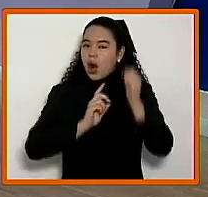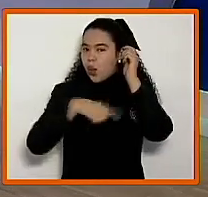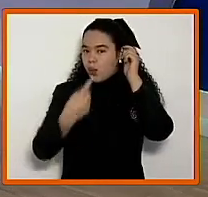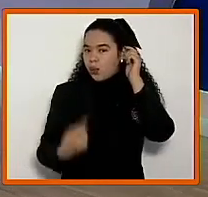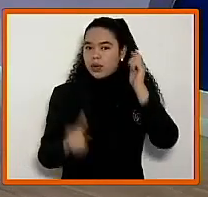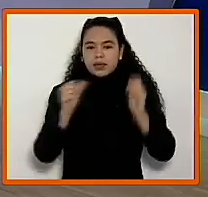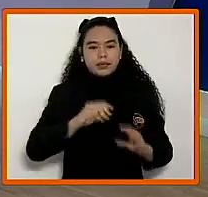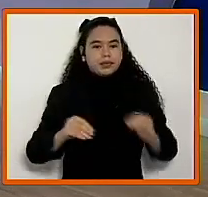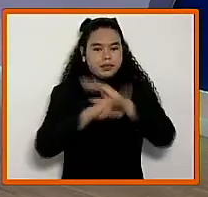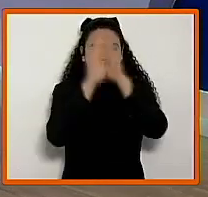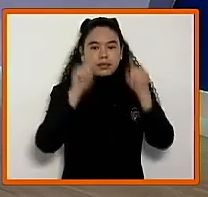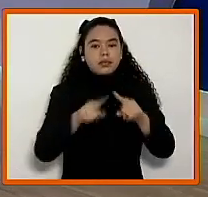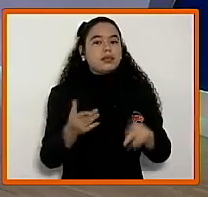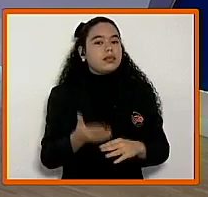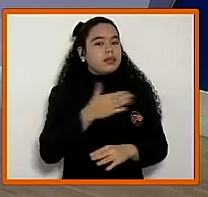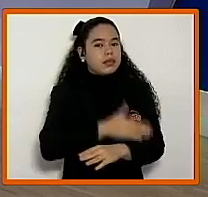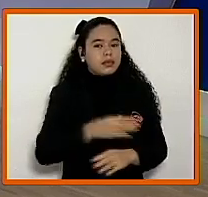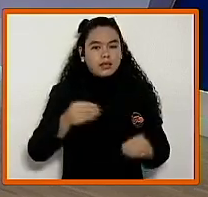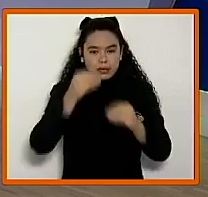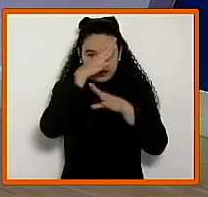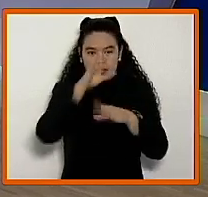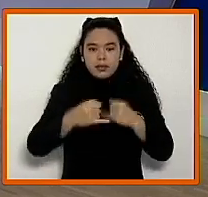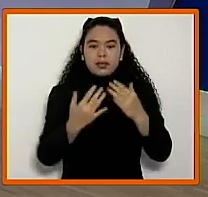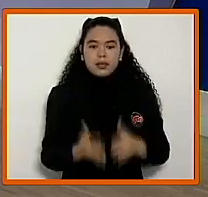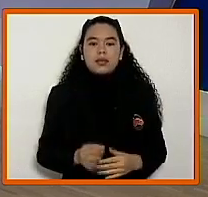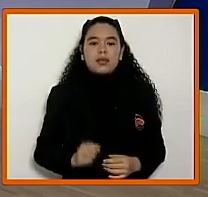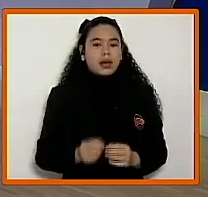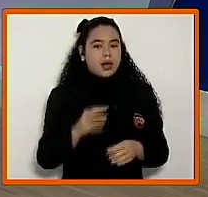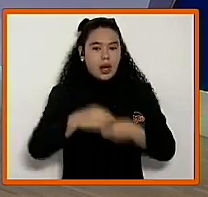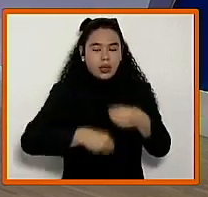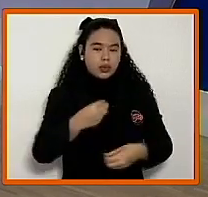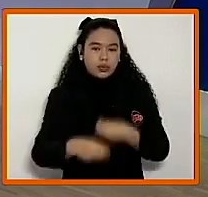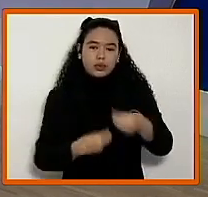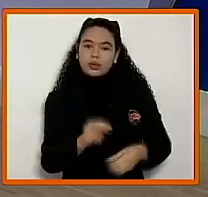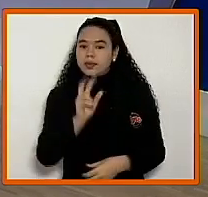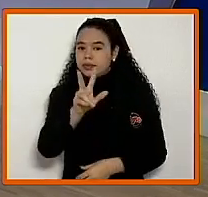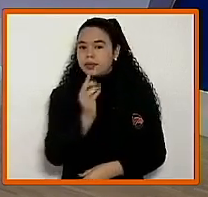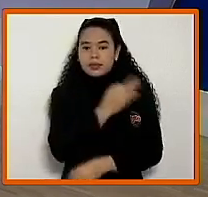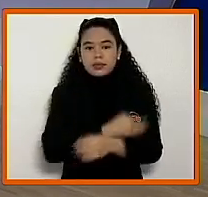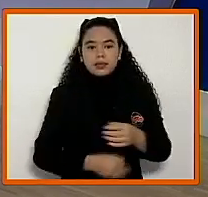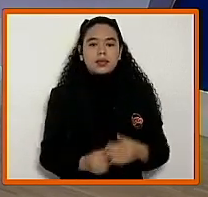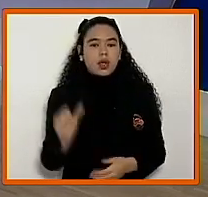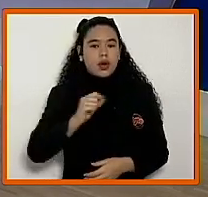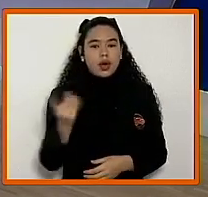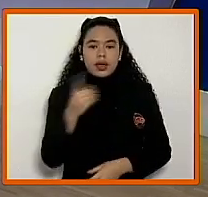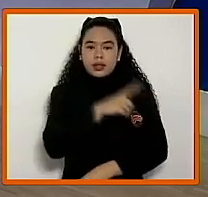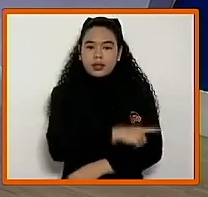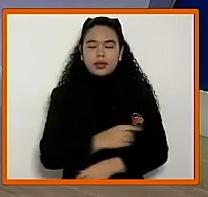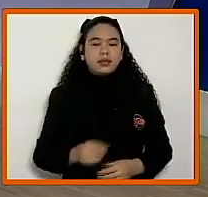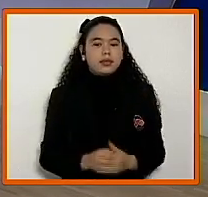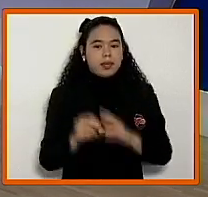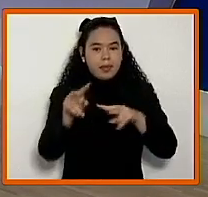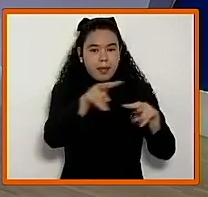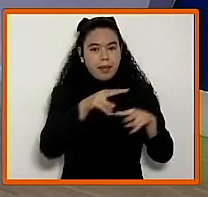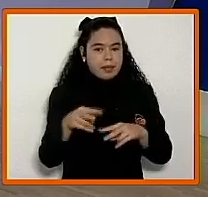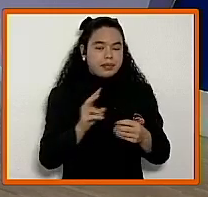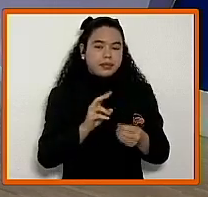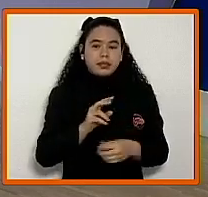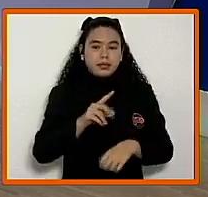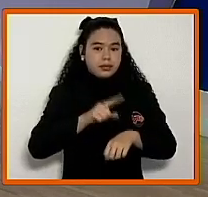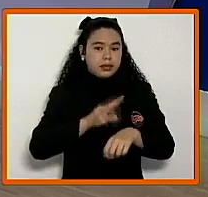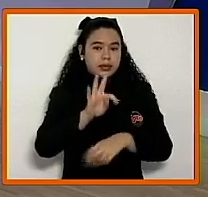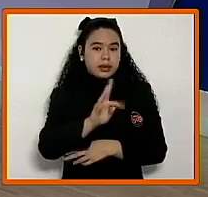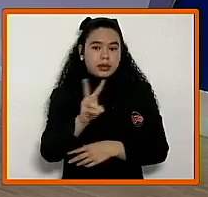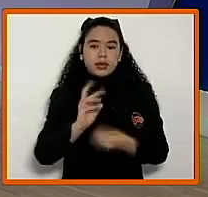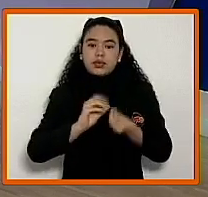esta mañana. Pero antes te quiero comentar, querido jugador, que nuestro sorteo de las 3 de la tarde del día de hoy será transmitido por Telecadena 7 y